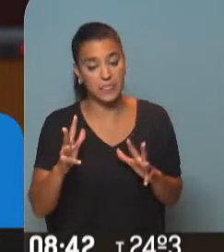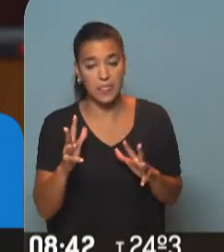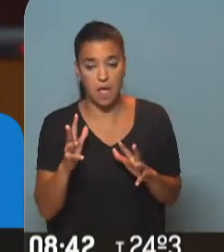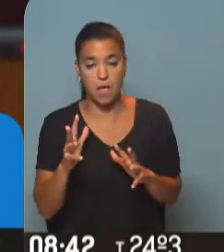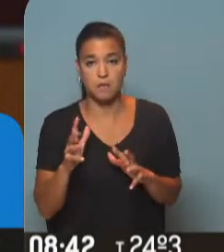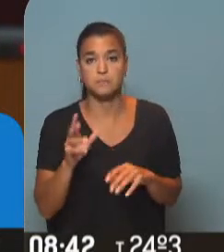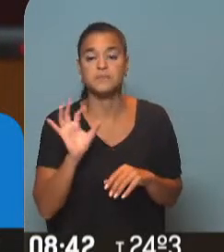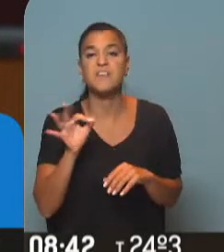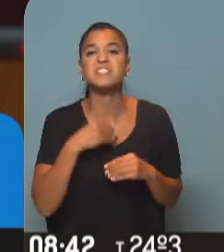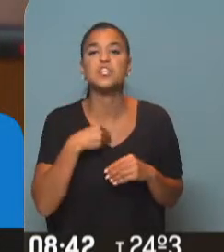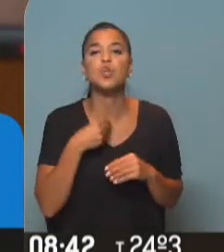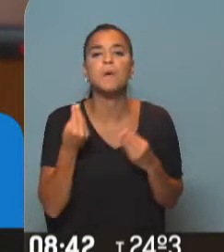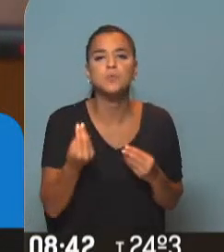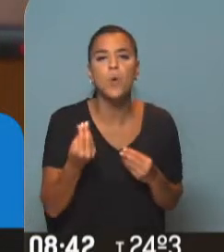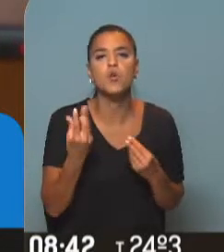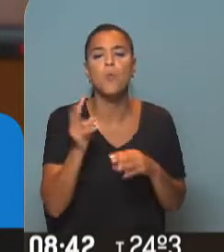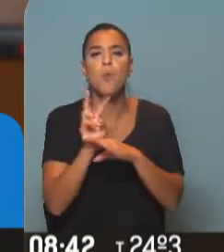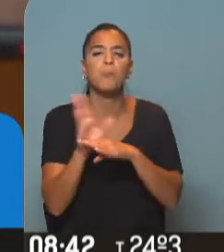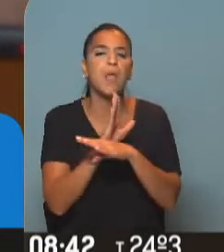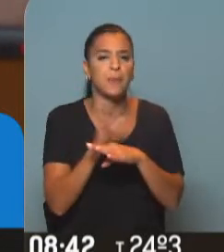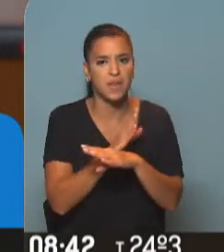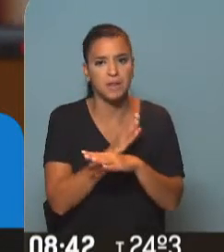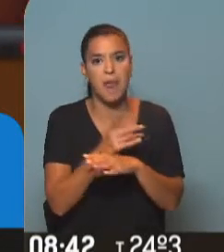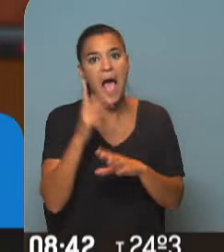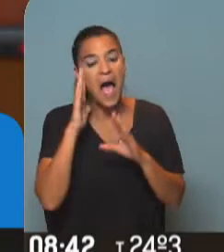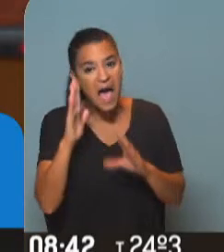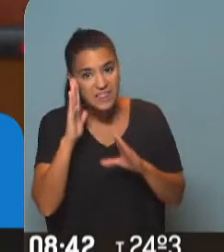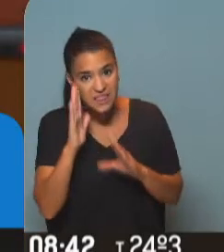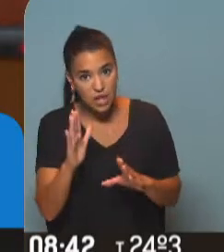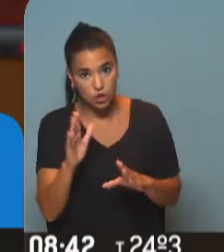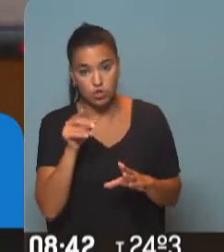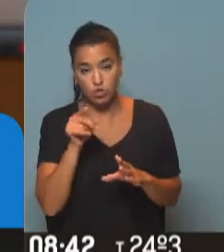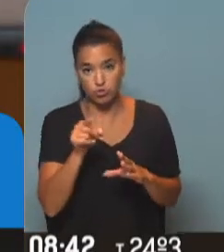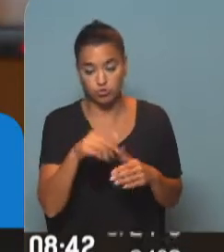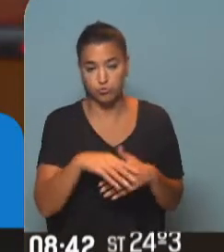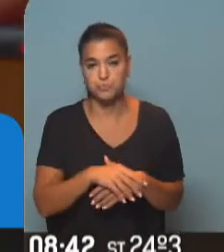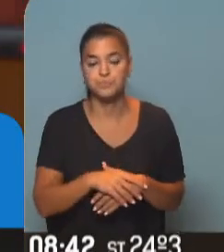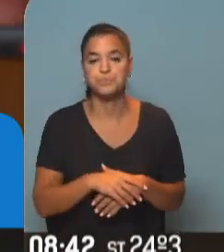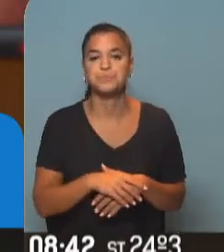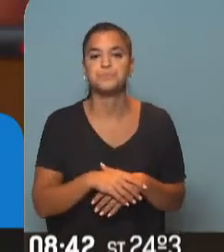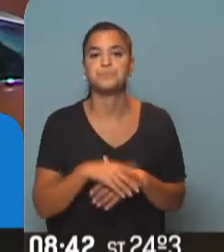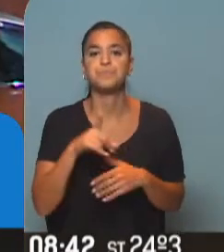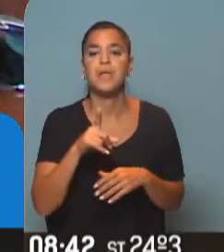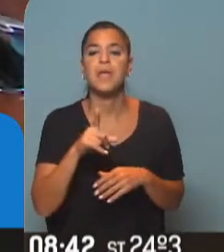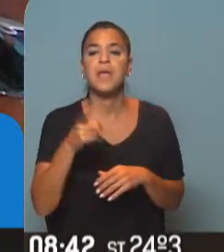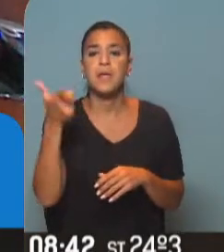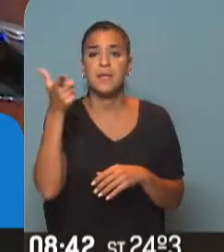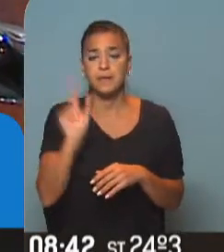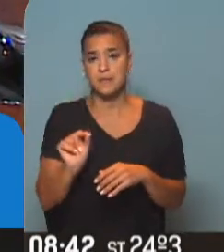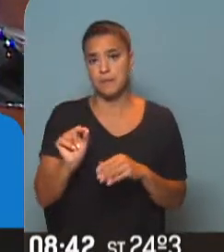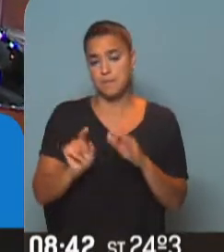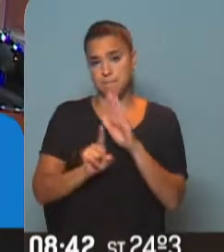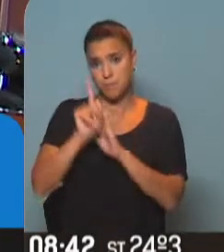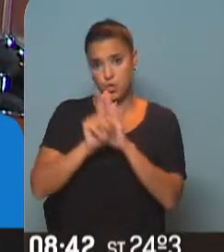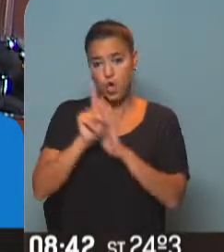son los síntomas saber cómo prevenirse para estar atentos y hacer las acciones que haya que hacernos incluso en el norte del país hablamos de